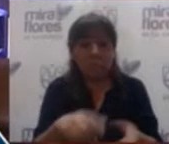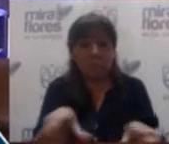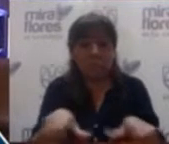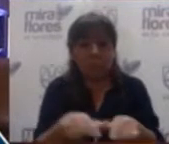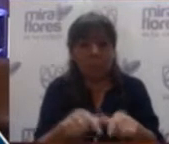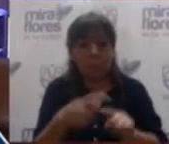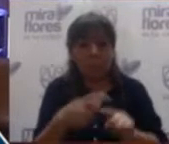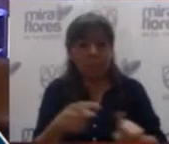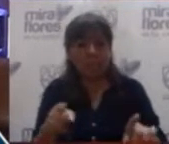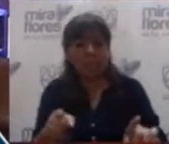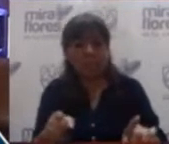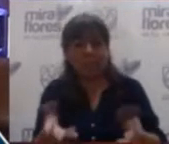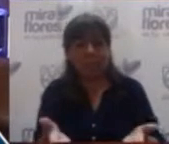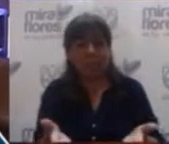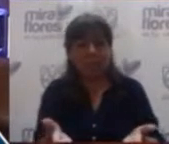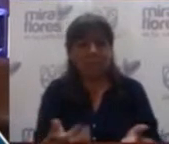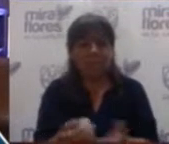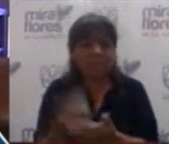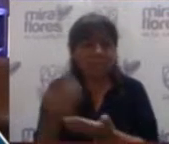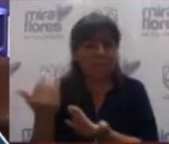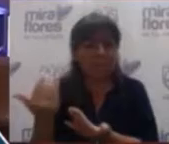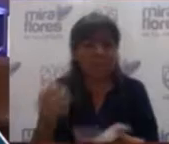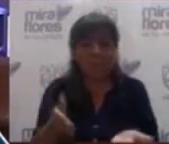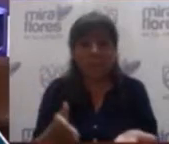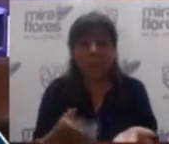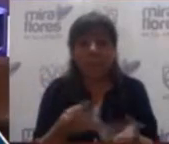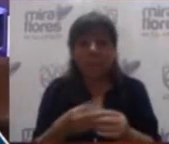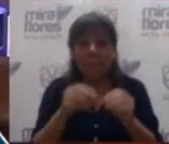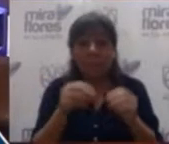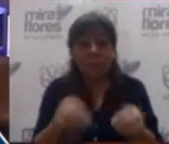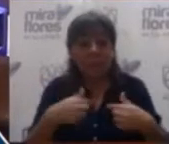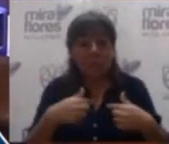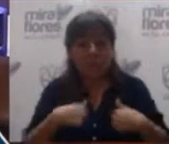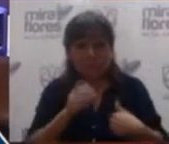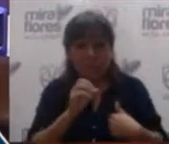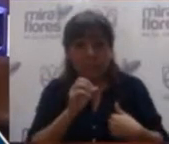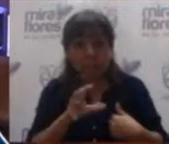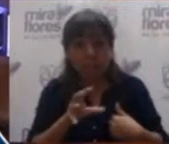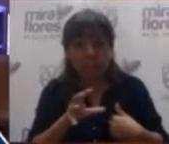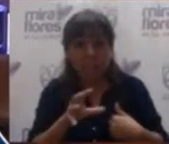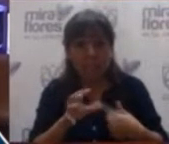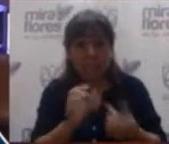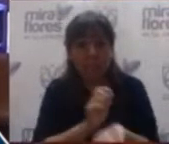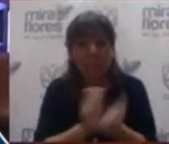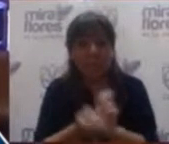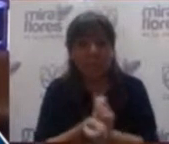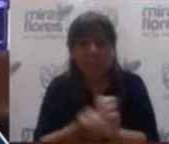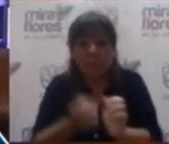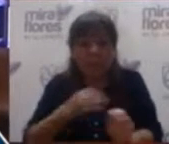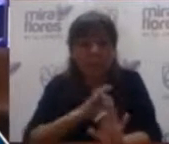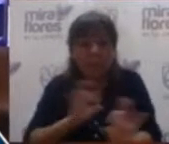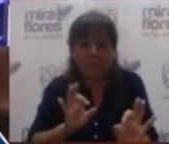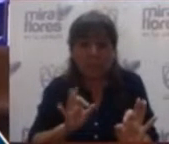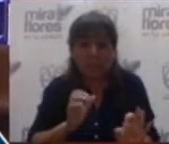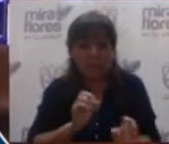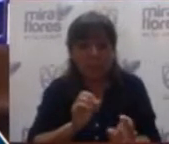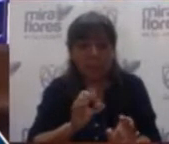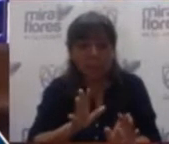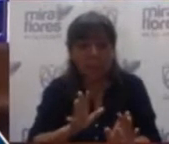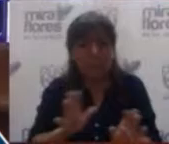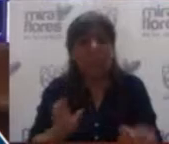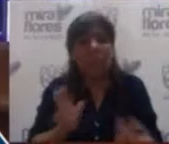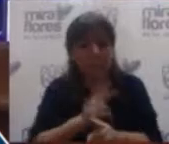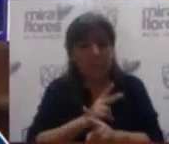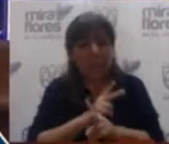como cambiándote algo ya me cambian lo que yo quería decir. Eso es todo, nada más. Eso es todo lo que quería expresar para que tengan más